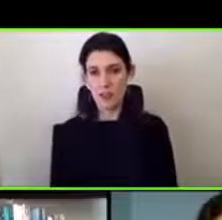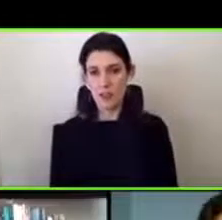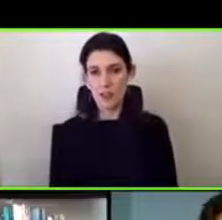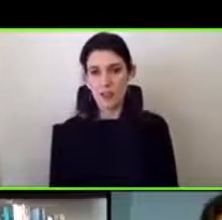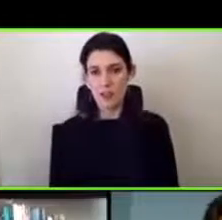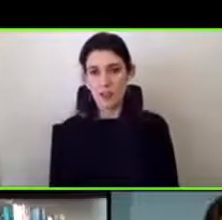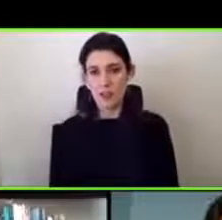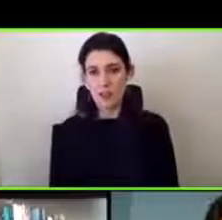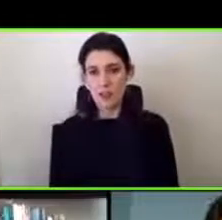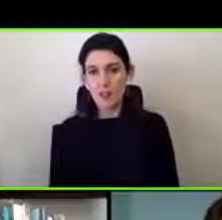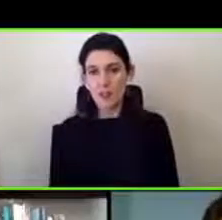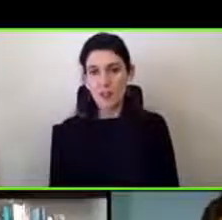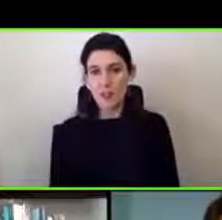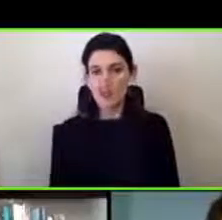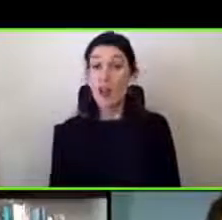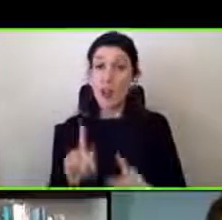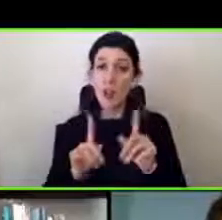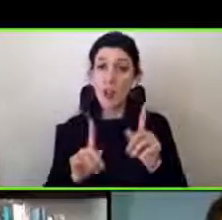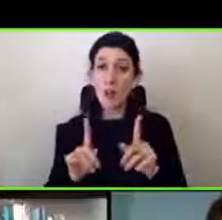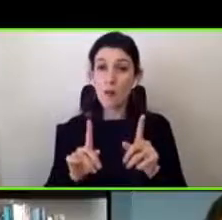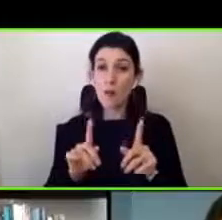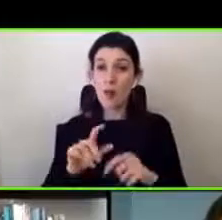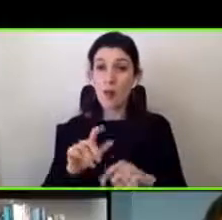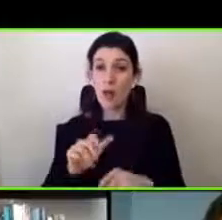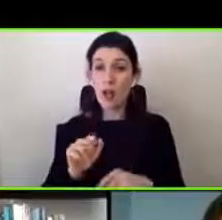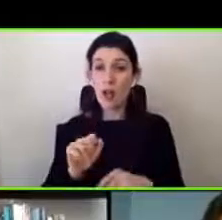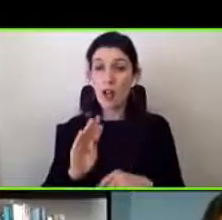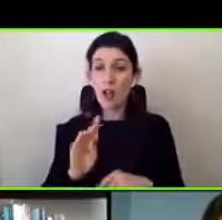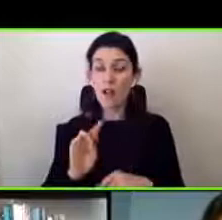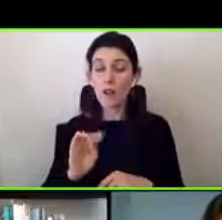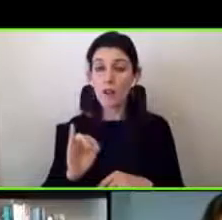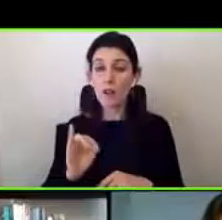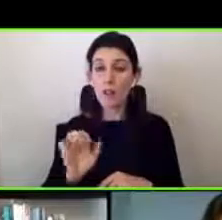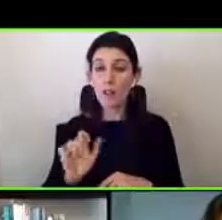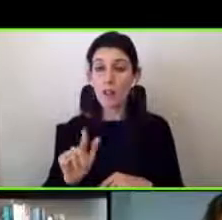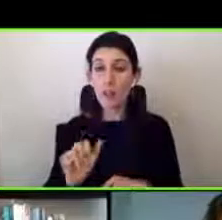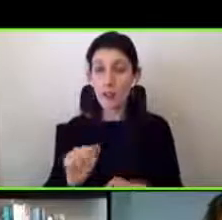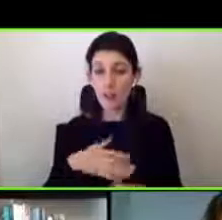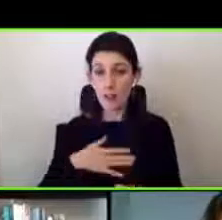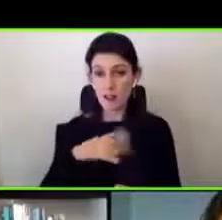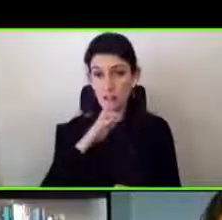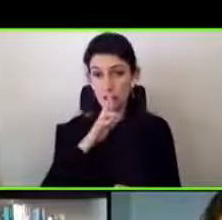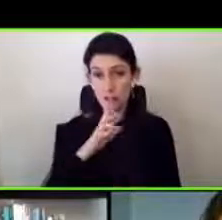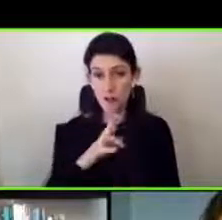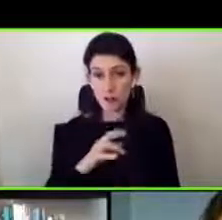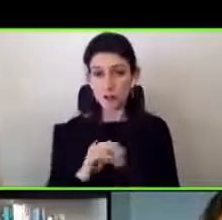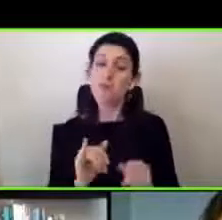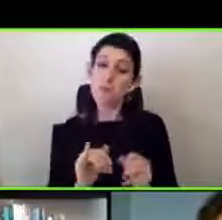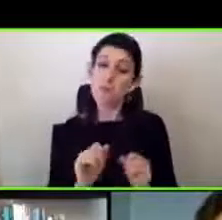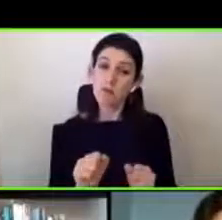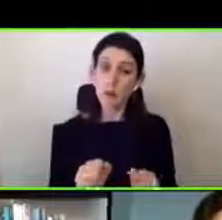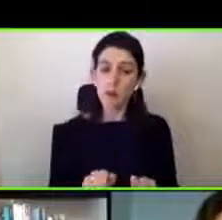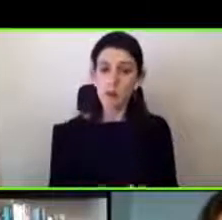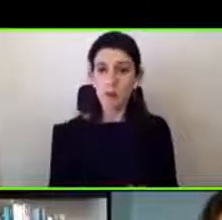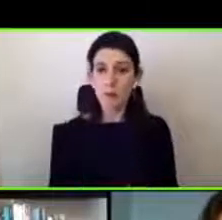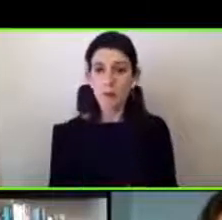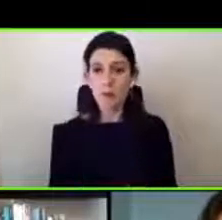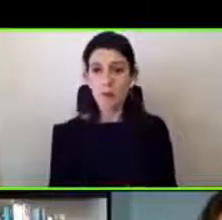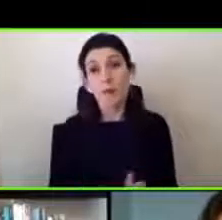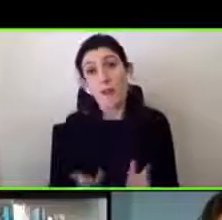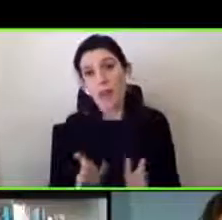Tal vez, ¿Gabriela, quieres responderla? Sí, puede ser. por lo menos en